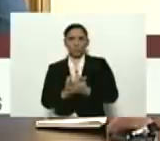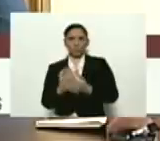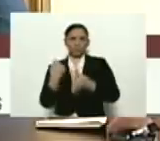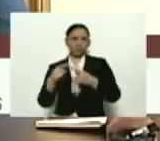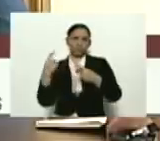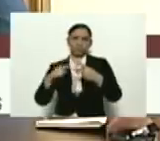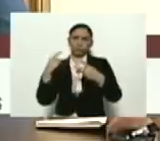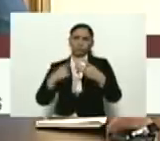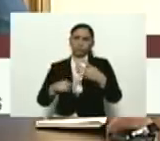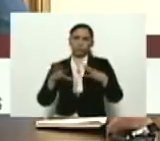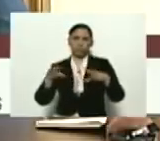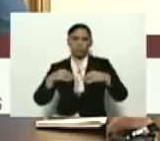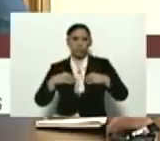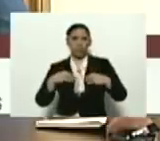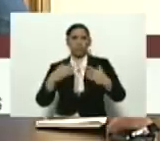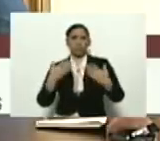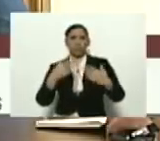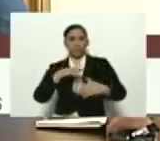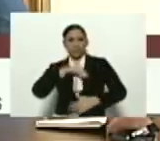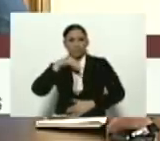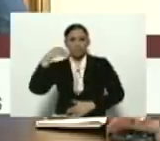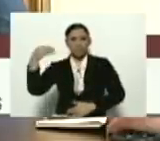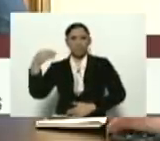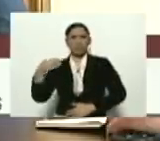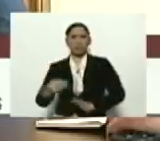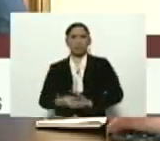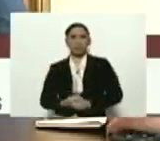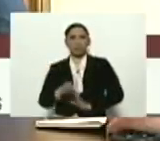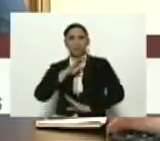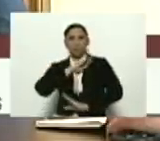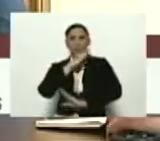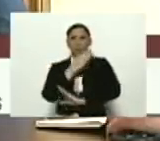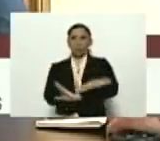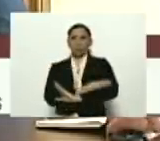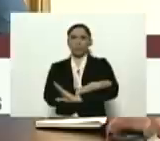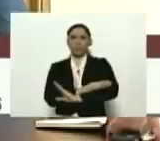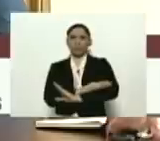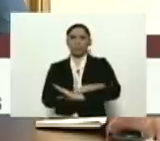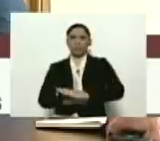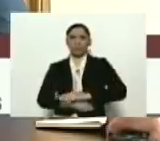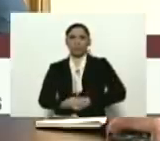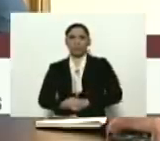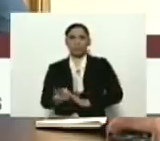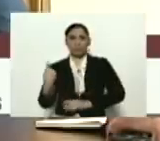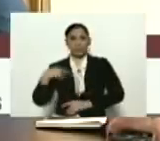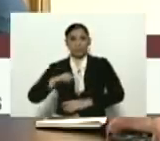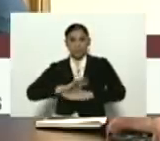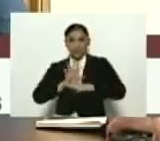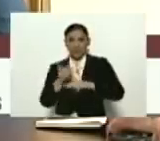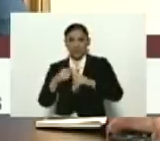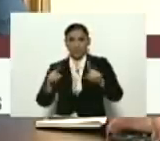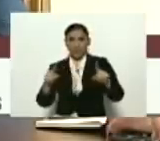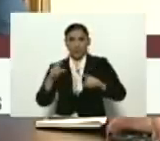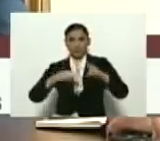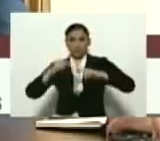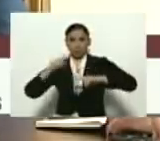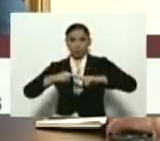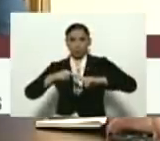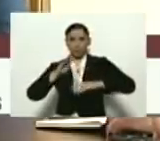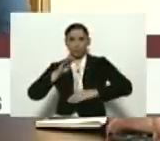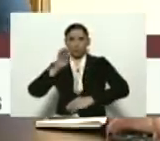etcétera, etcétera. Tomemos el espíritu poderoso que tiene el ALBA para construir